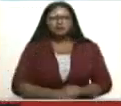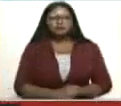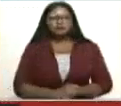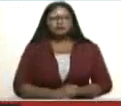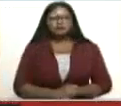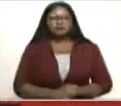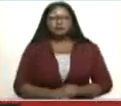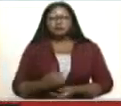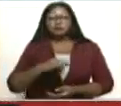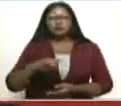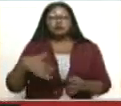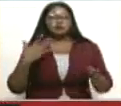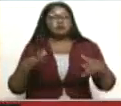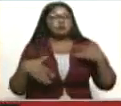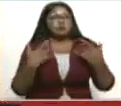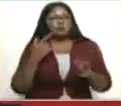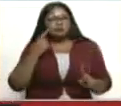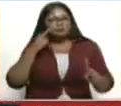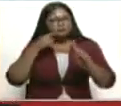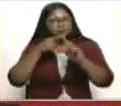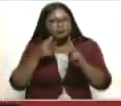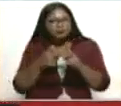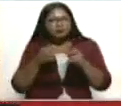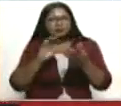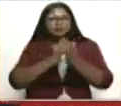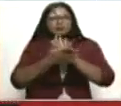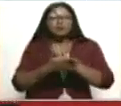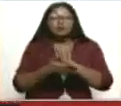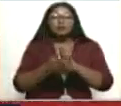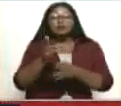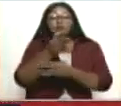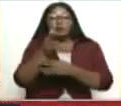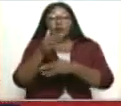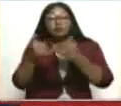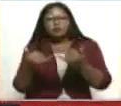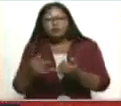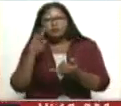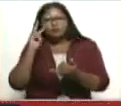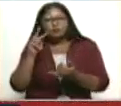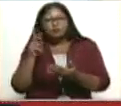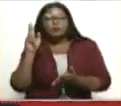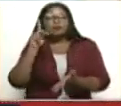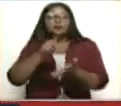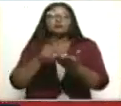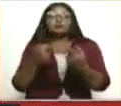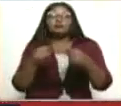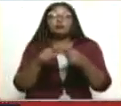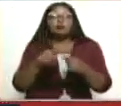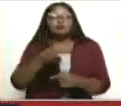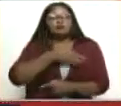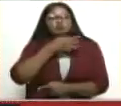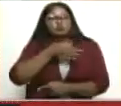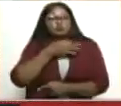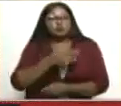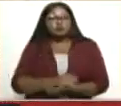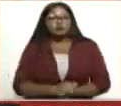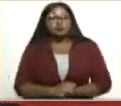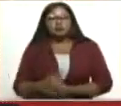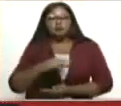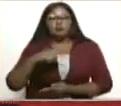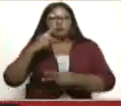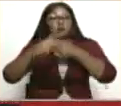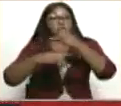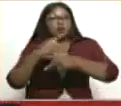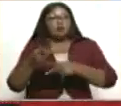desarrollar actividades concernientes al cese al fuego bilateral, la participación de la sociedad en los procesos de